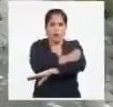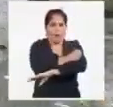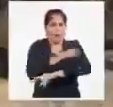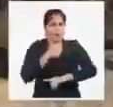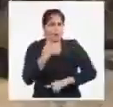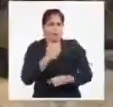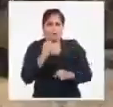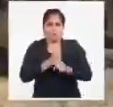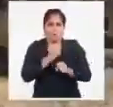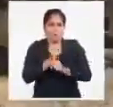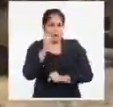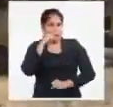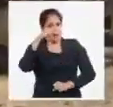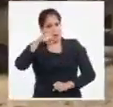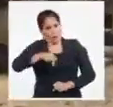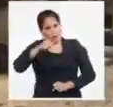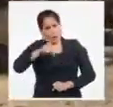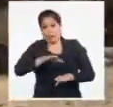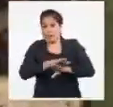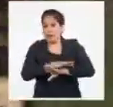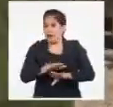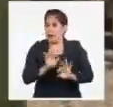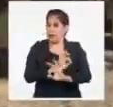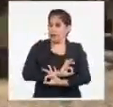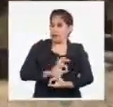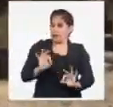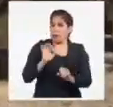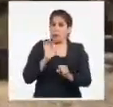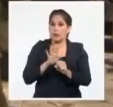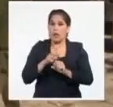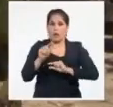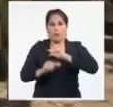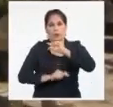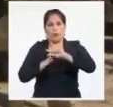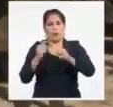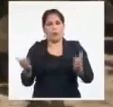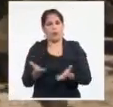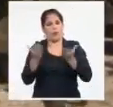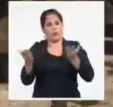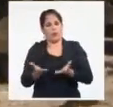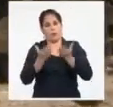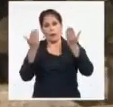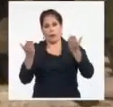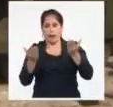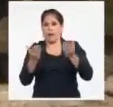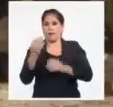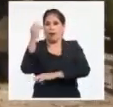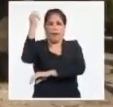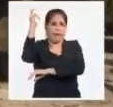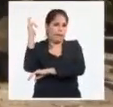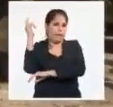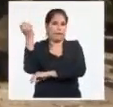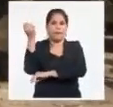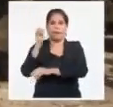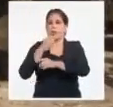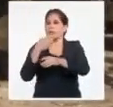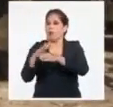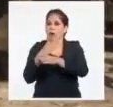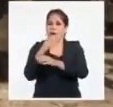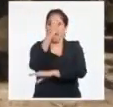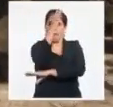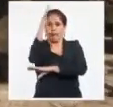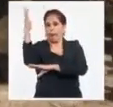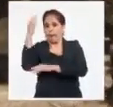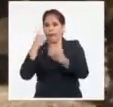trazamos era terminar hoy para allá, entonces el proceso de recuperación termine lo más rápido posible y entonces el municipio